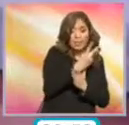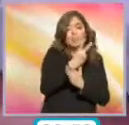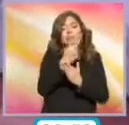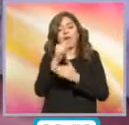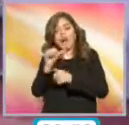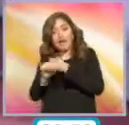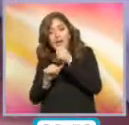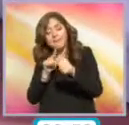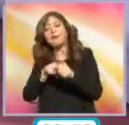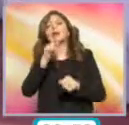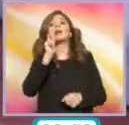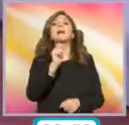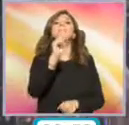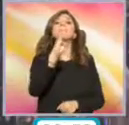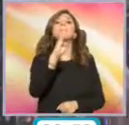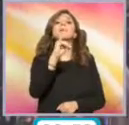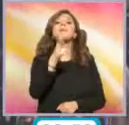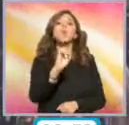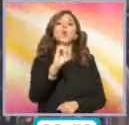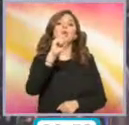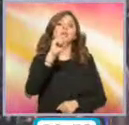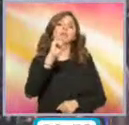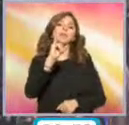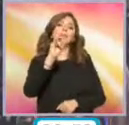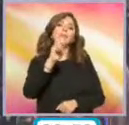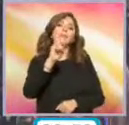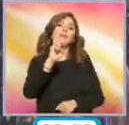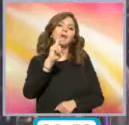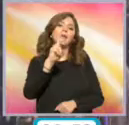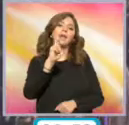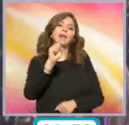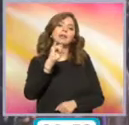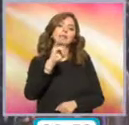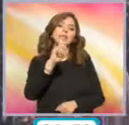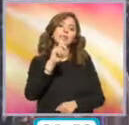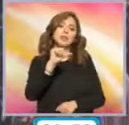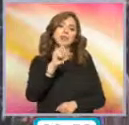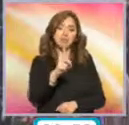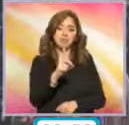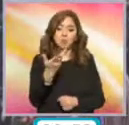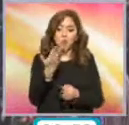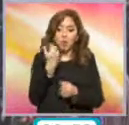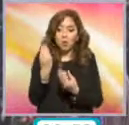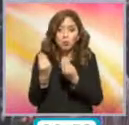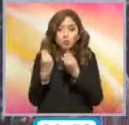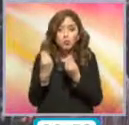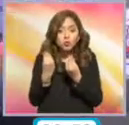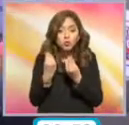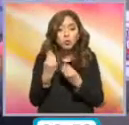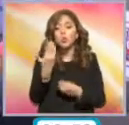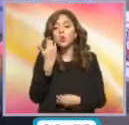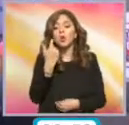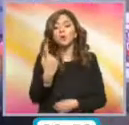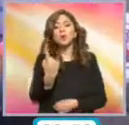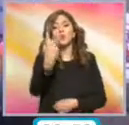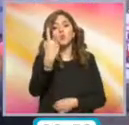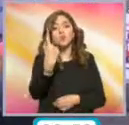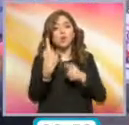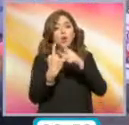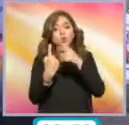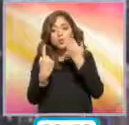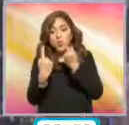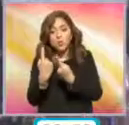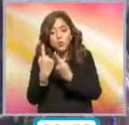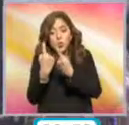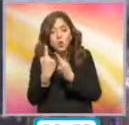decir, biodiversidad, Sí. Sí. prácticamente, si no existe una, o si no existen muchas, no existe una, si no existe una, no existen